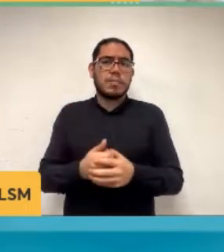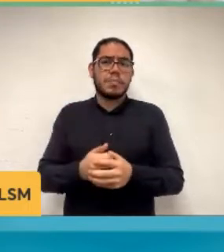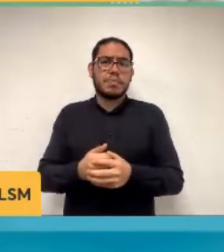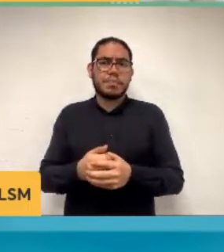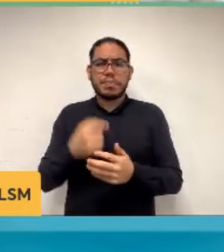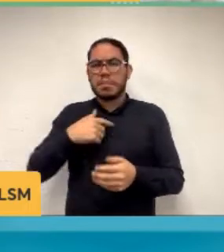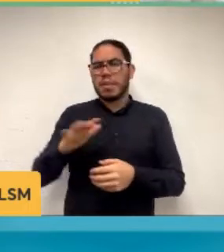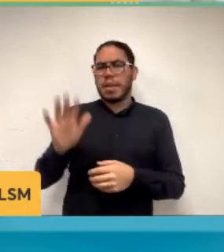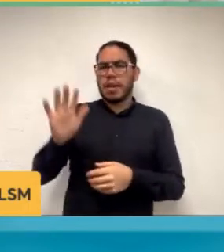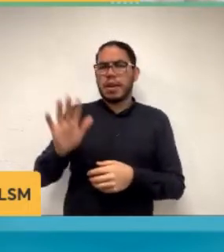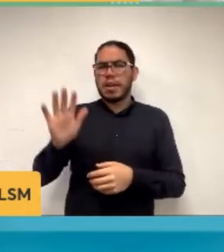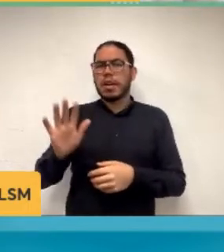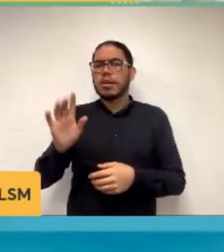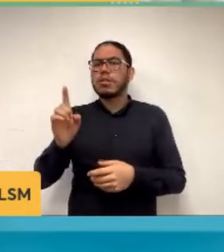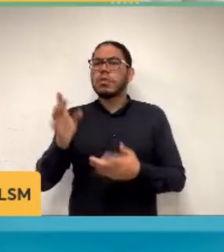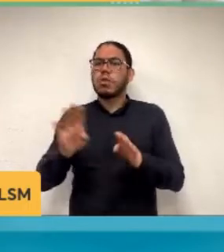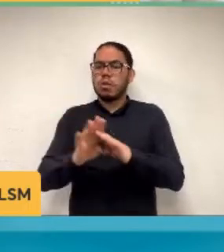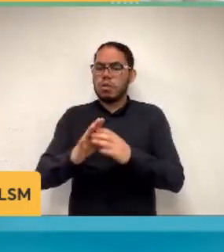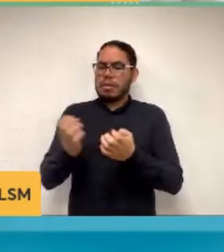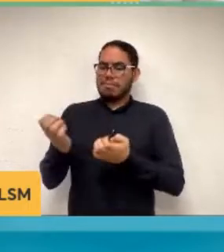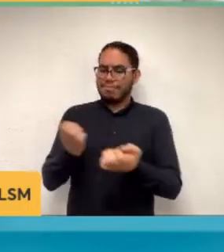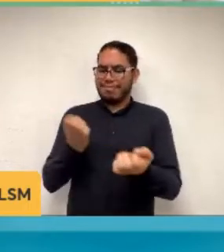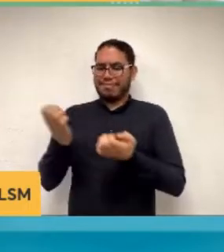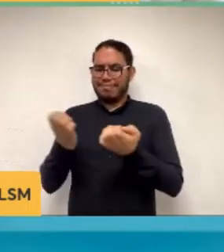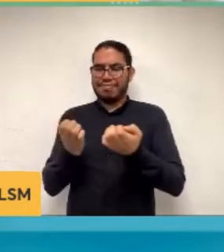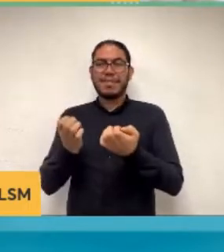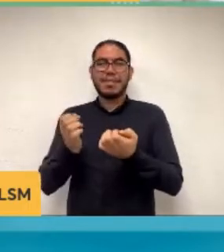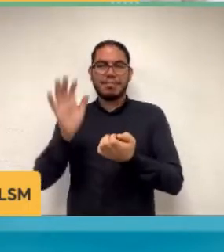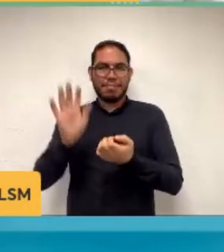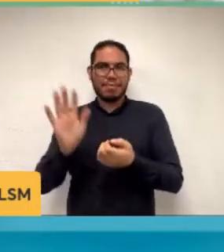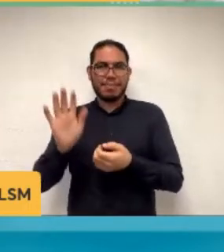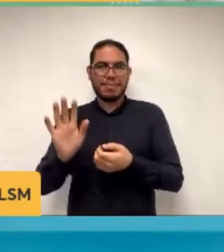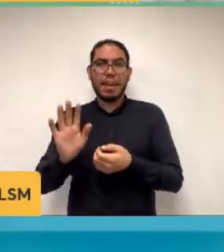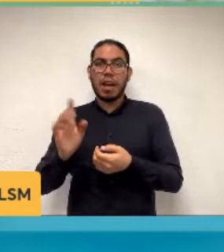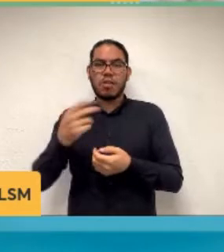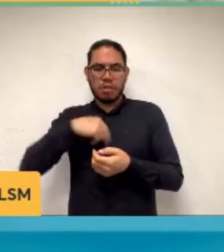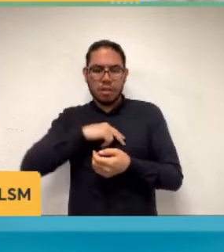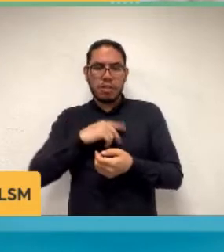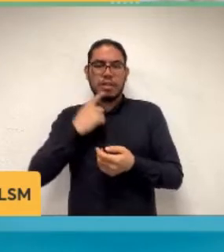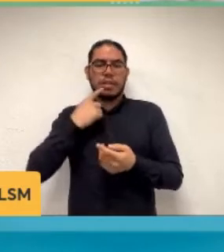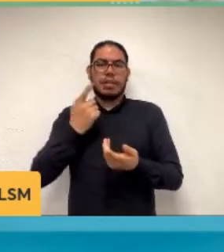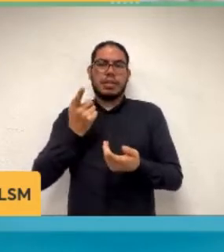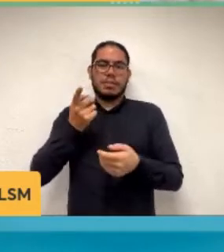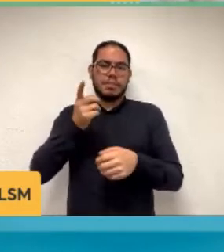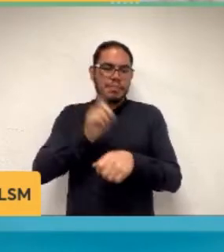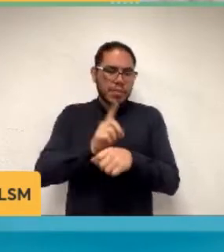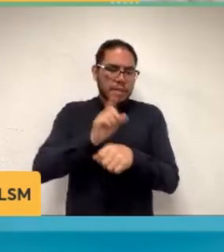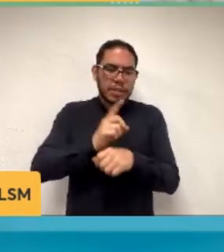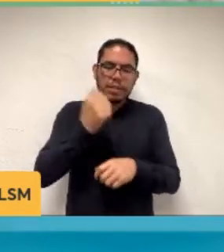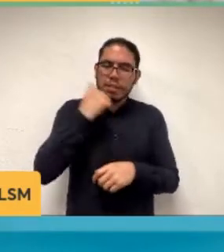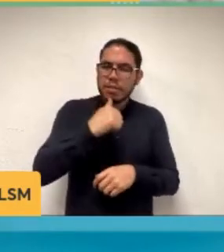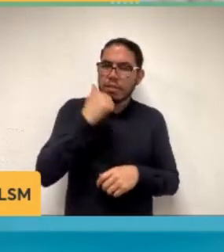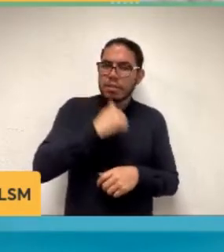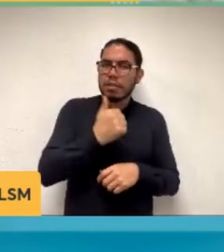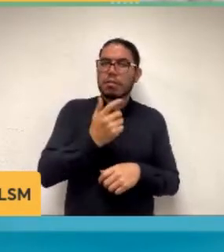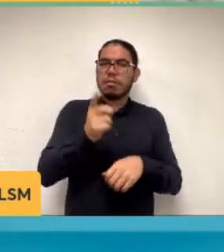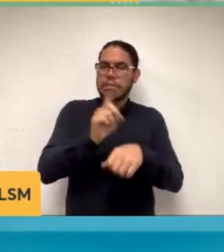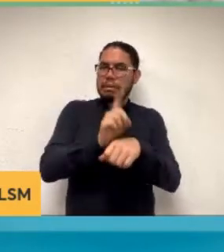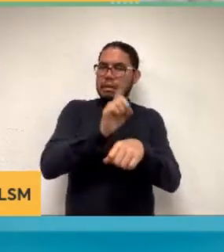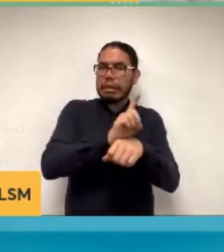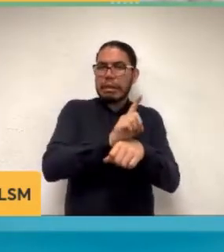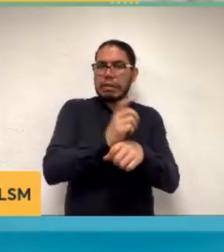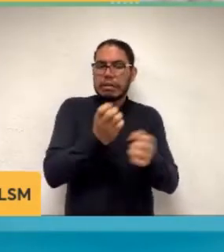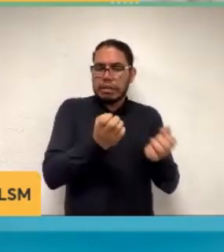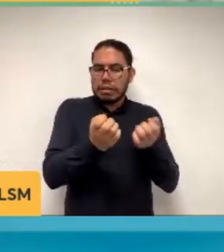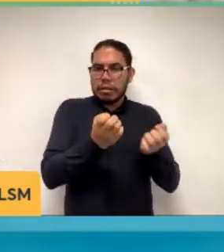como entrenar el músculo, como cuando vamos a hacer ejercicio, que debemos de dedicarle un tiempito, ¿no crees? Todos los días. ¿Cómo